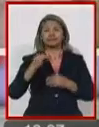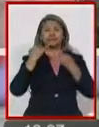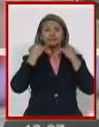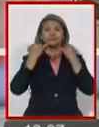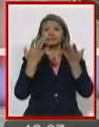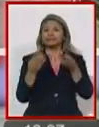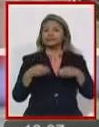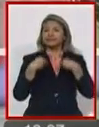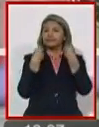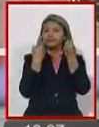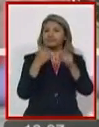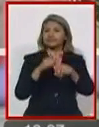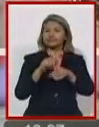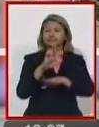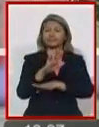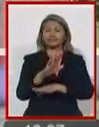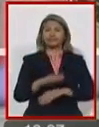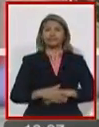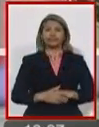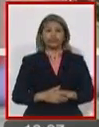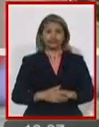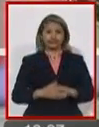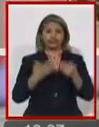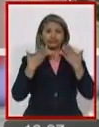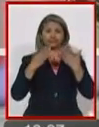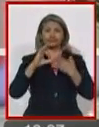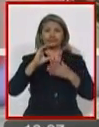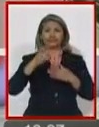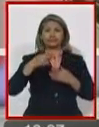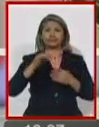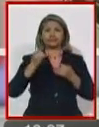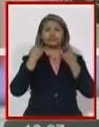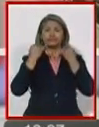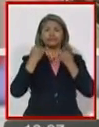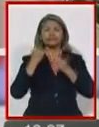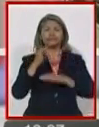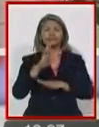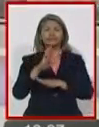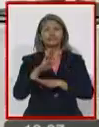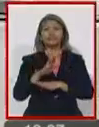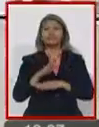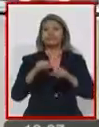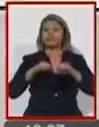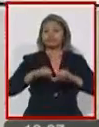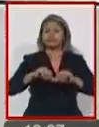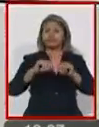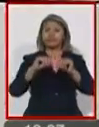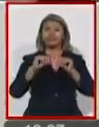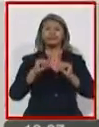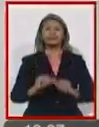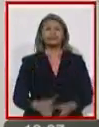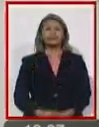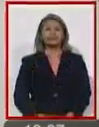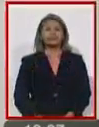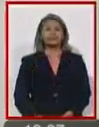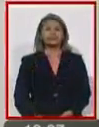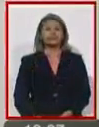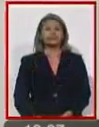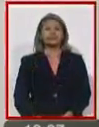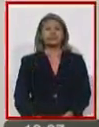información que queremos darle a esta hora del día. Muchísimas gracias, Cristian, por la información a esta hora de la tarde. Nosotros continuamos con más.